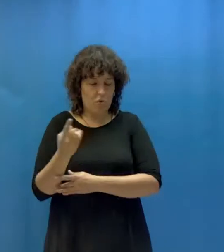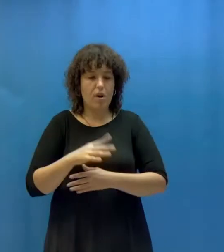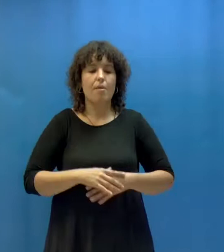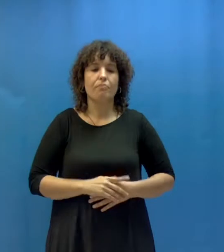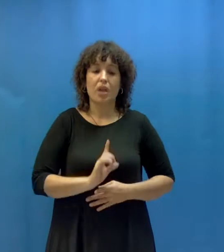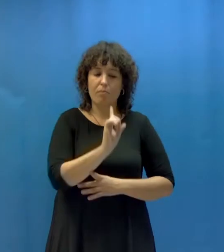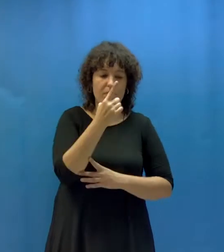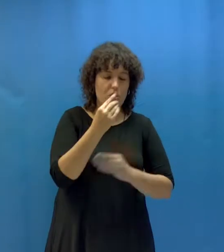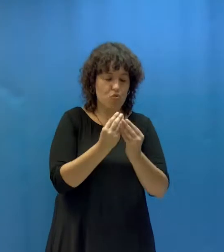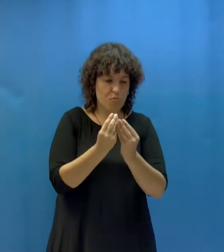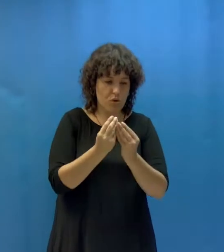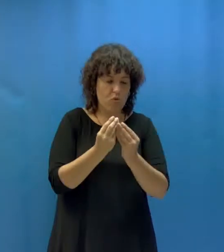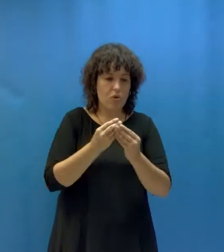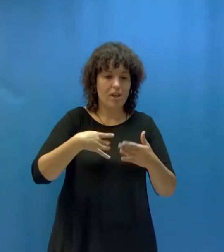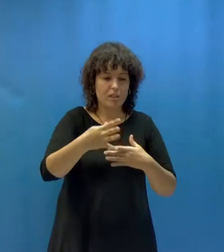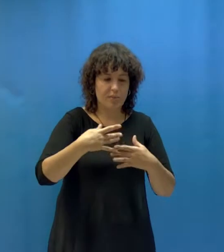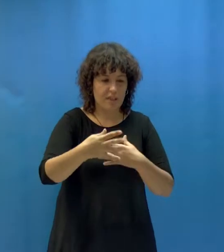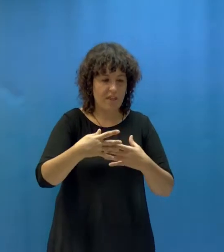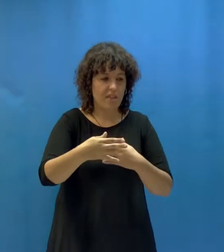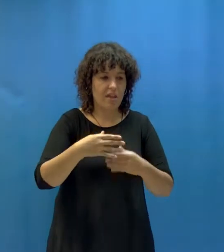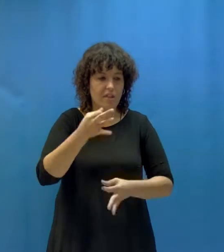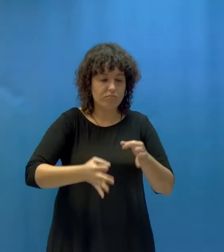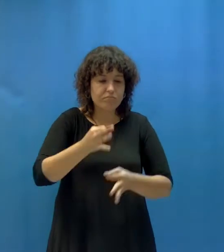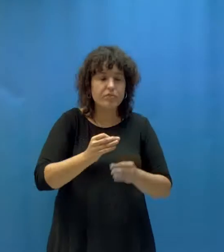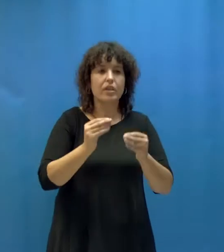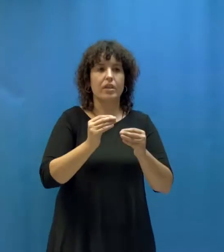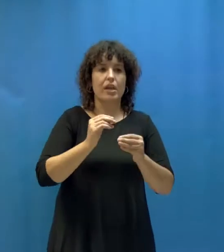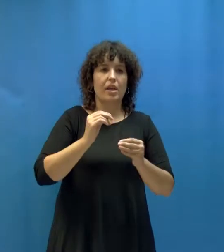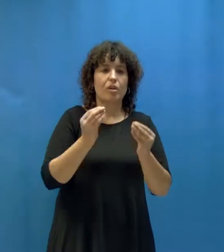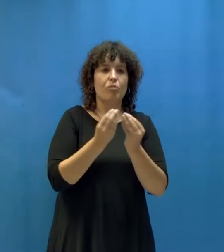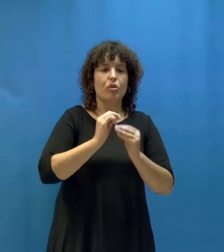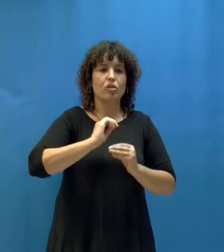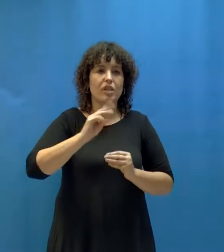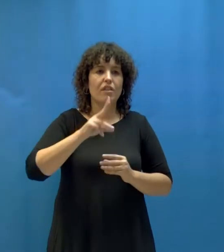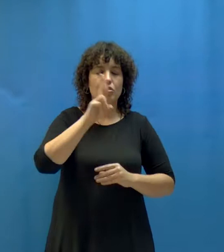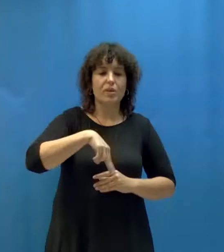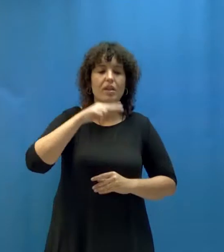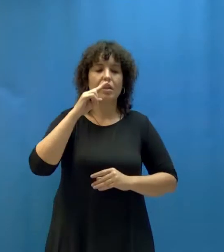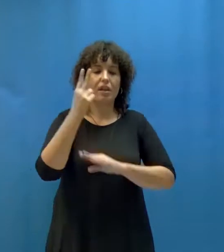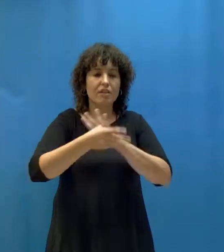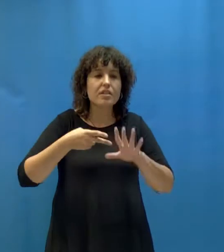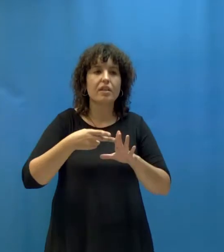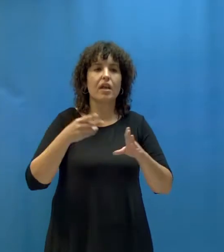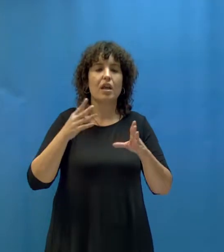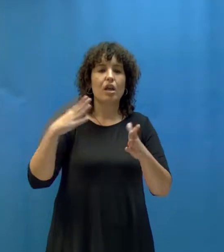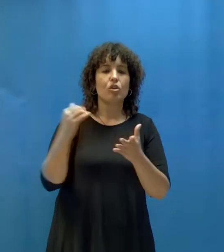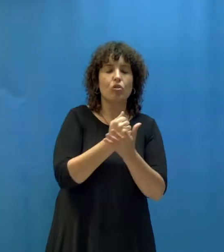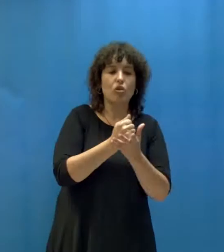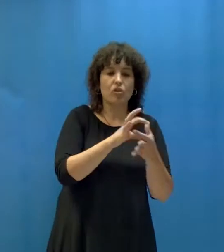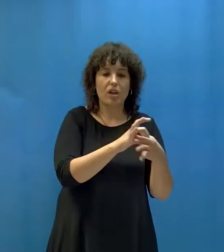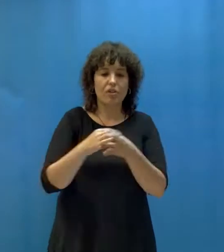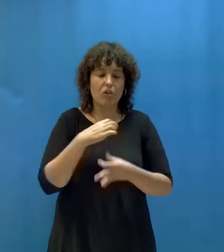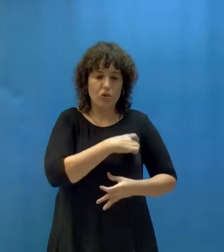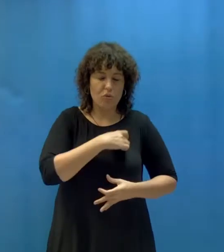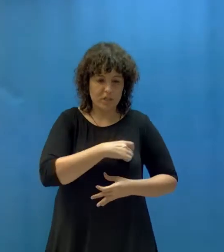es el número, el expediente de reconocimiento extrajudicial de crédito 13/2017, todos están dictaminados por la Comisión Plenaria de Gobierno